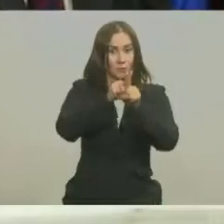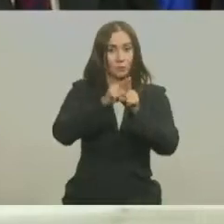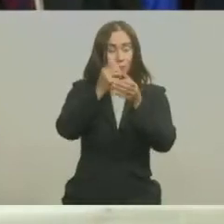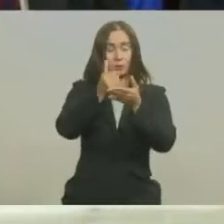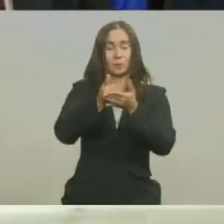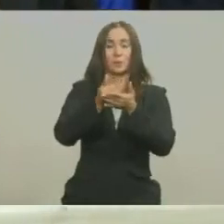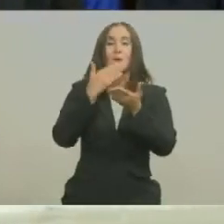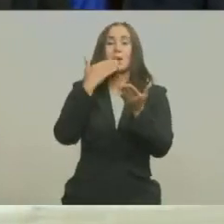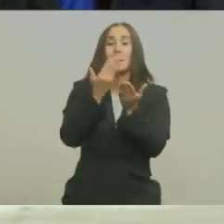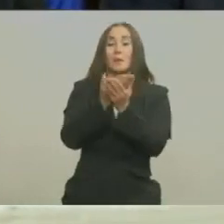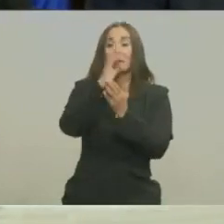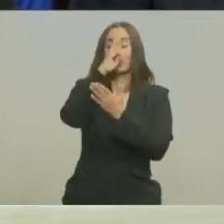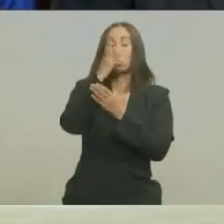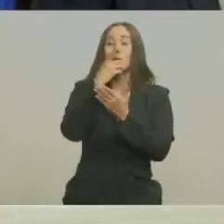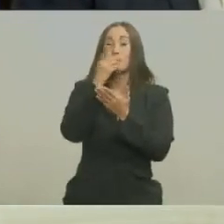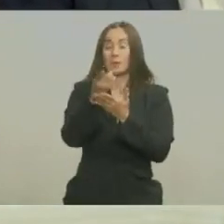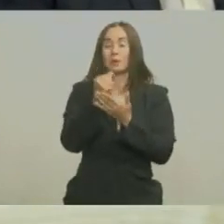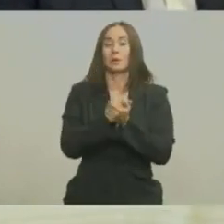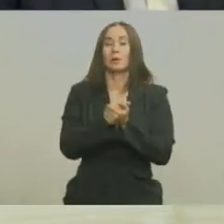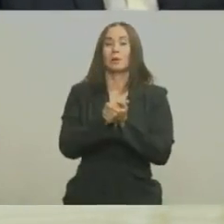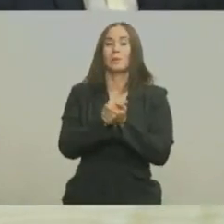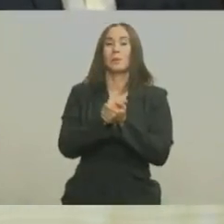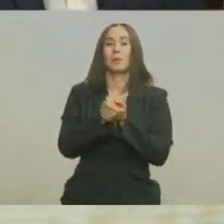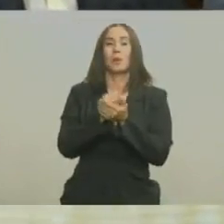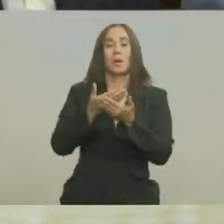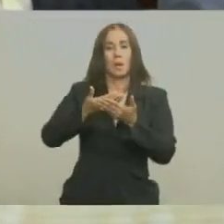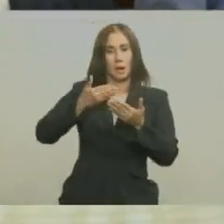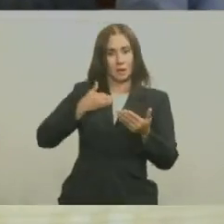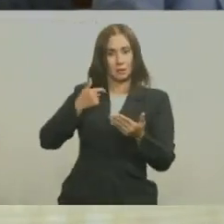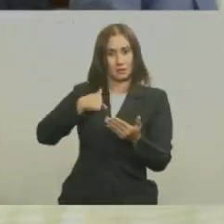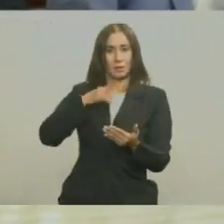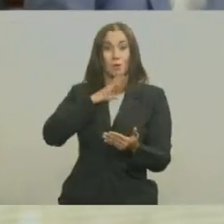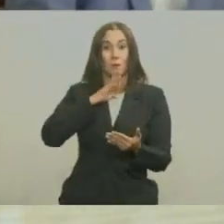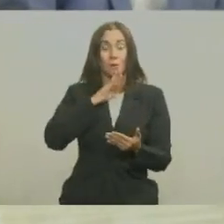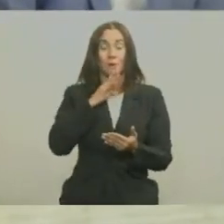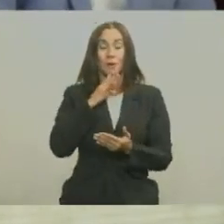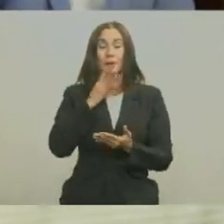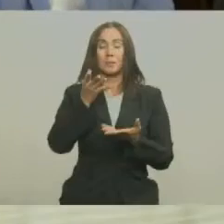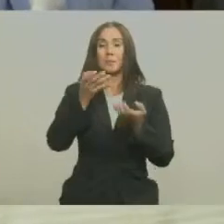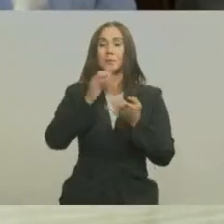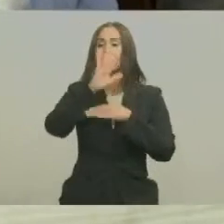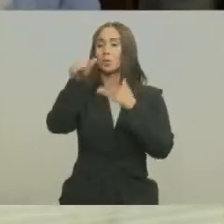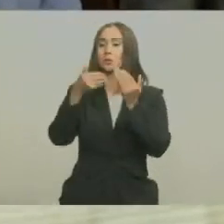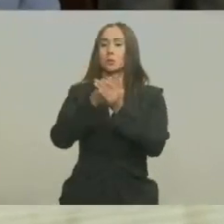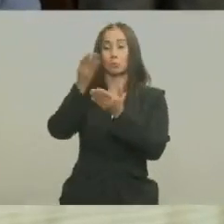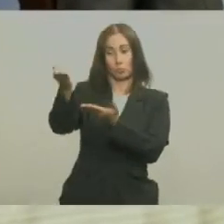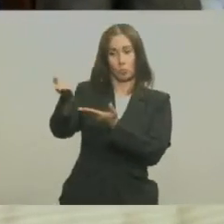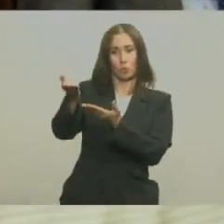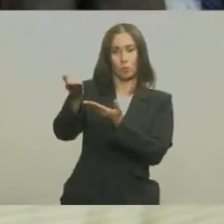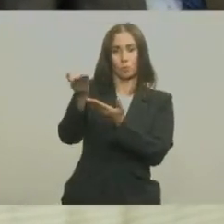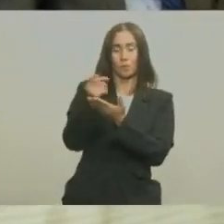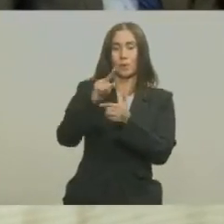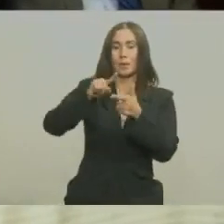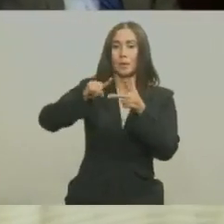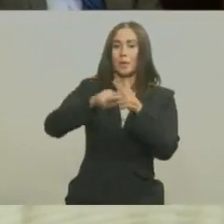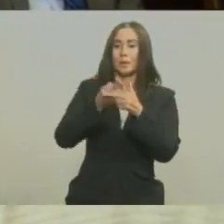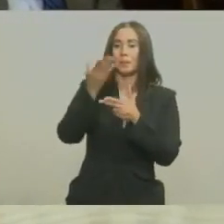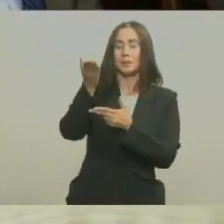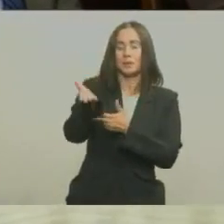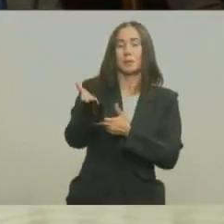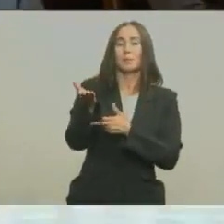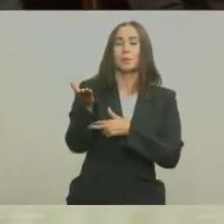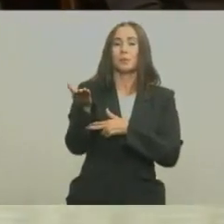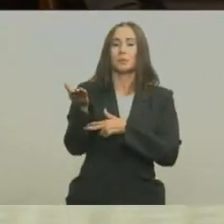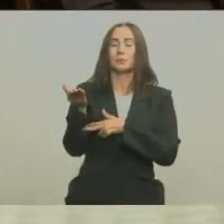de la República Dominicana. Por lo tanto, pido antes de mis palabras que todos los partidos,